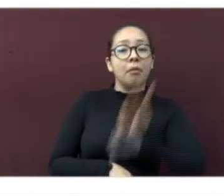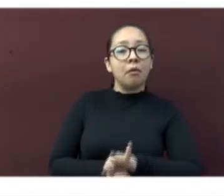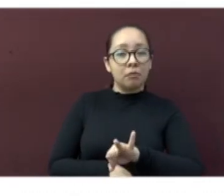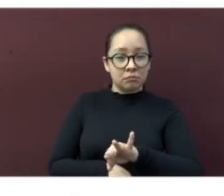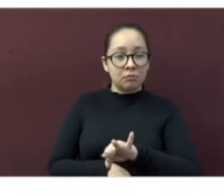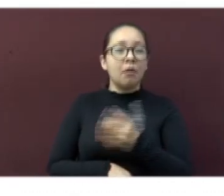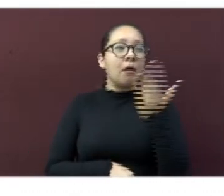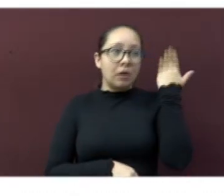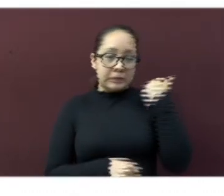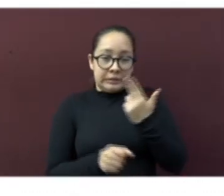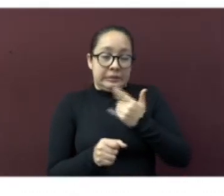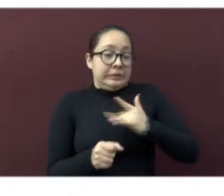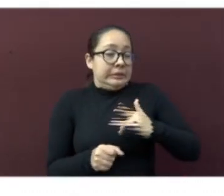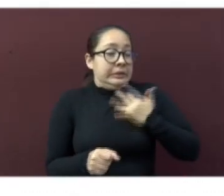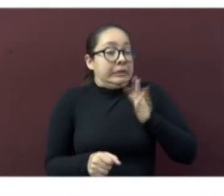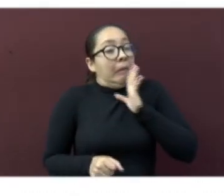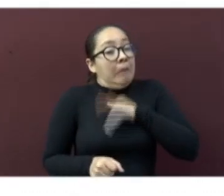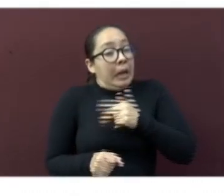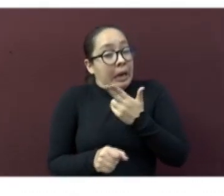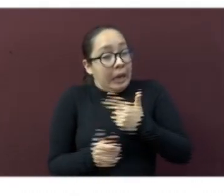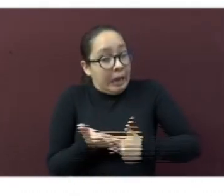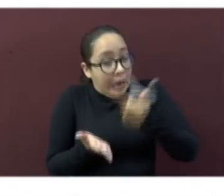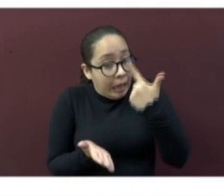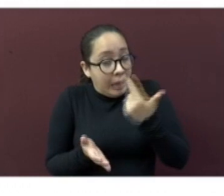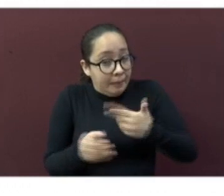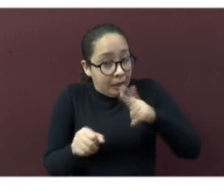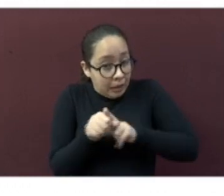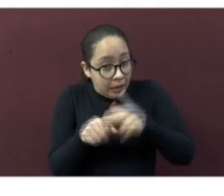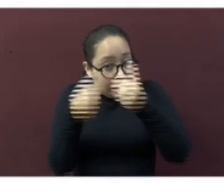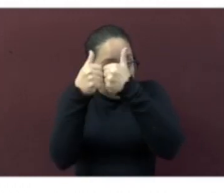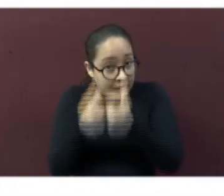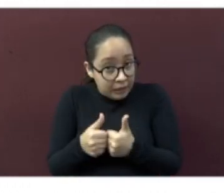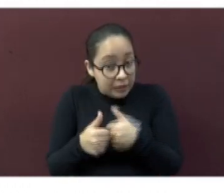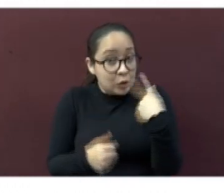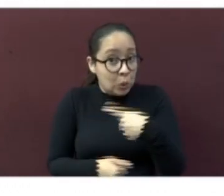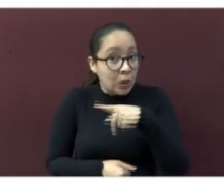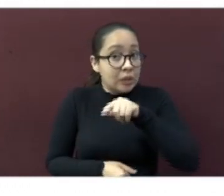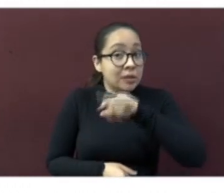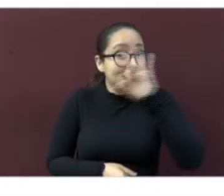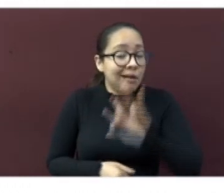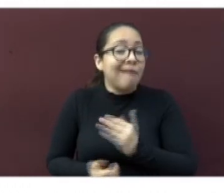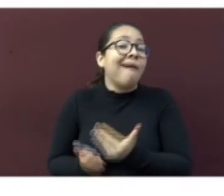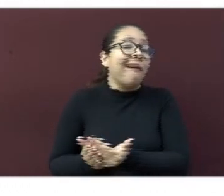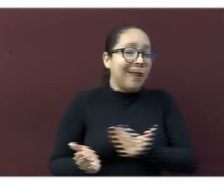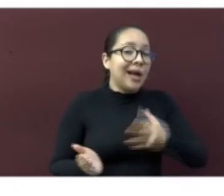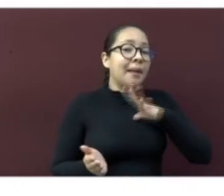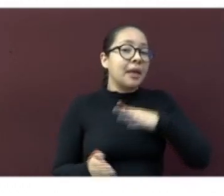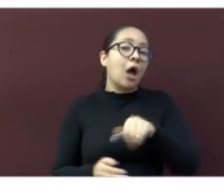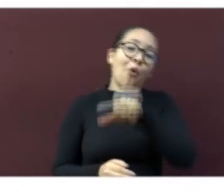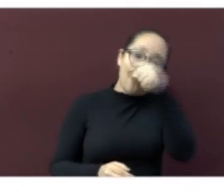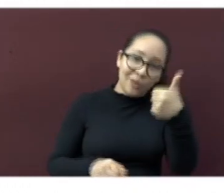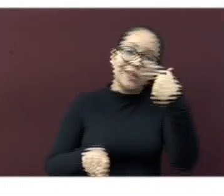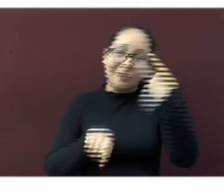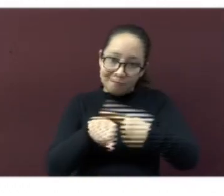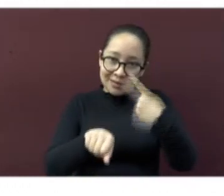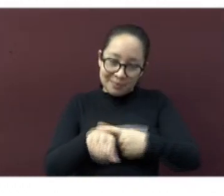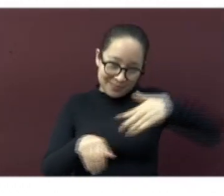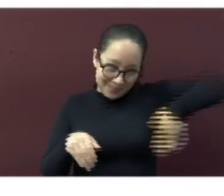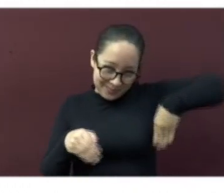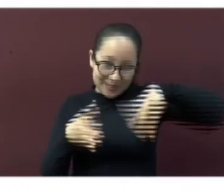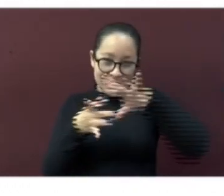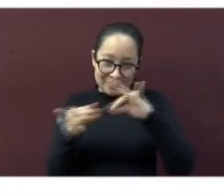requirieron hospitalización porque presentaban cuadros severos cursaban con una o más de esas enfermedades